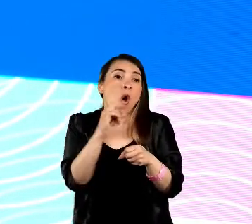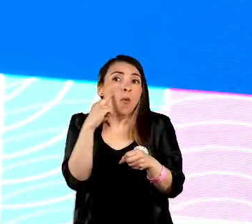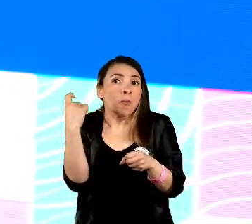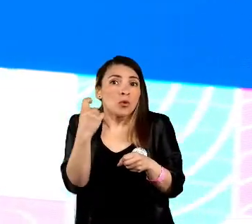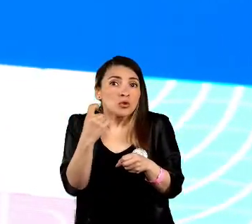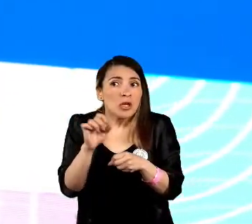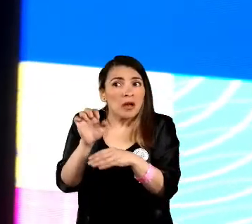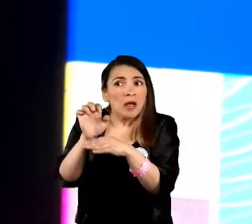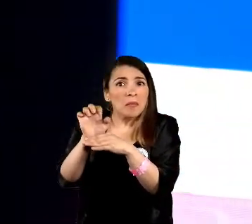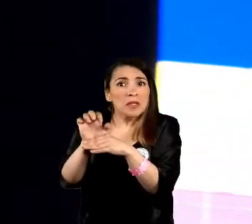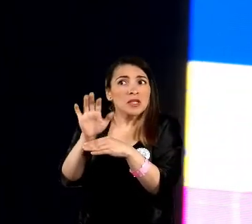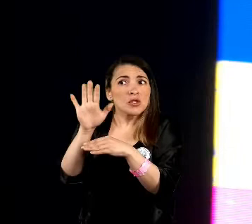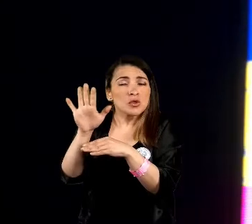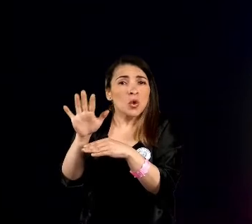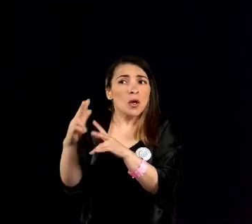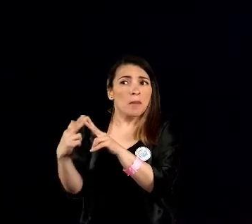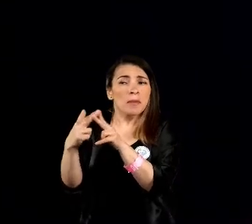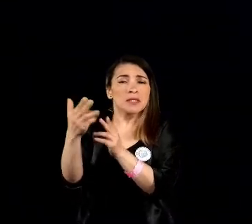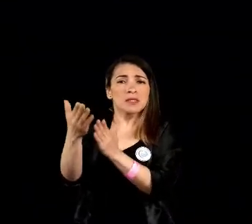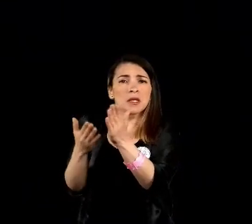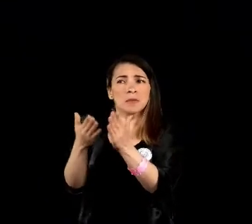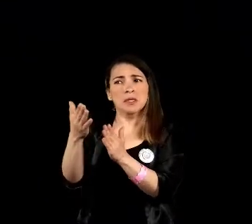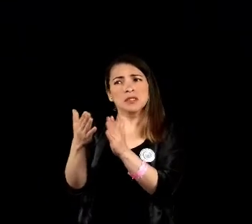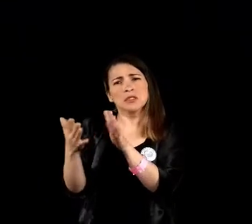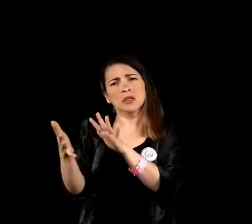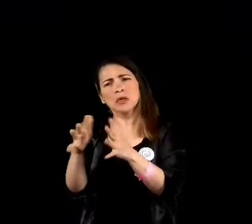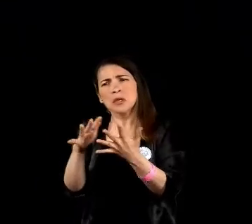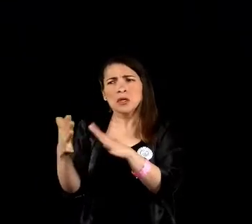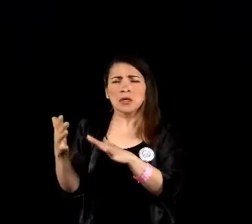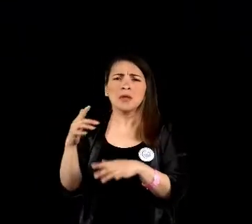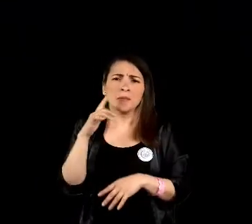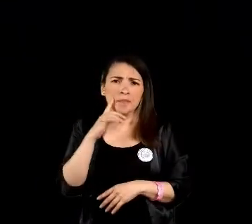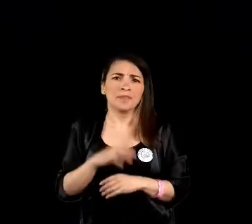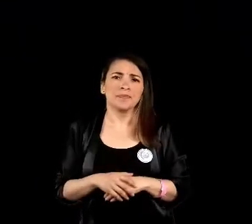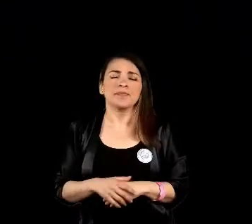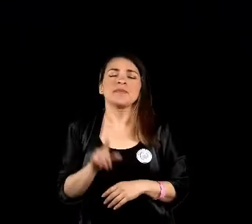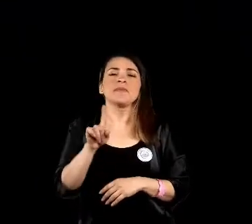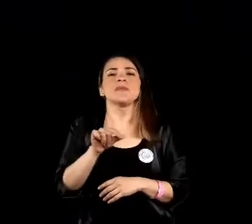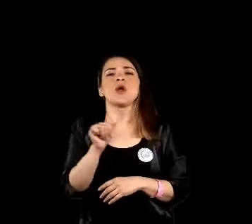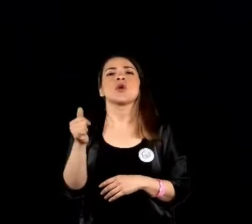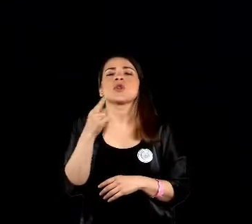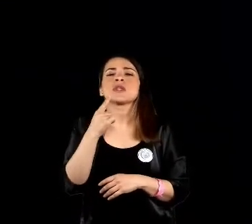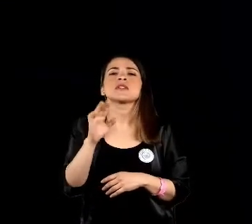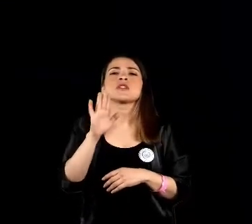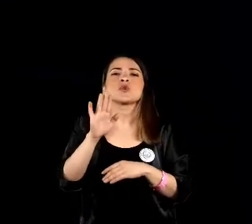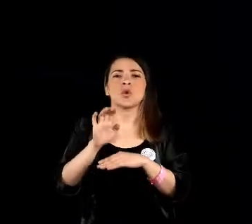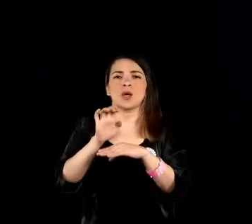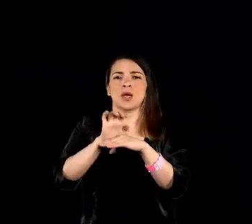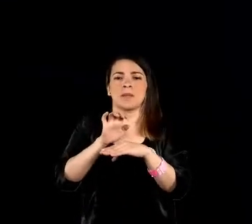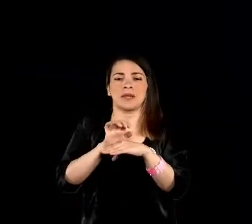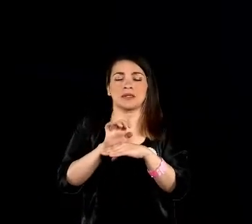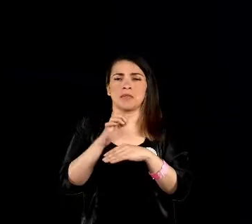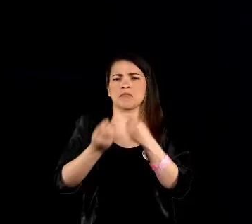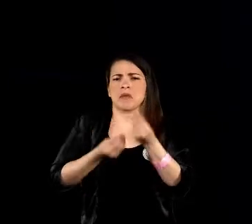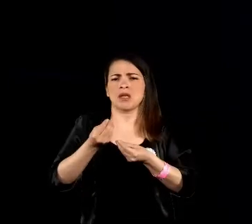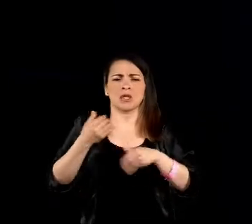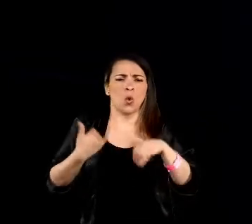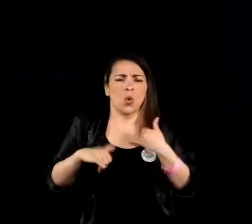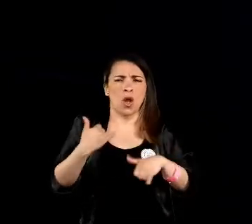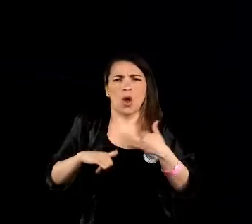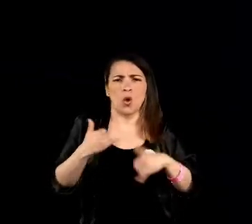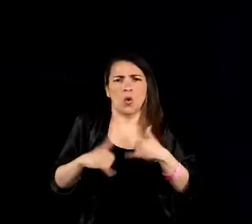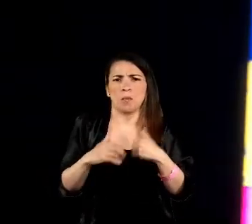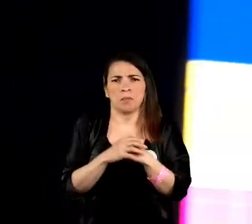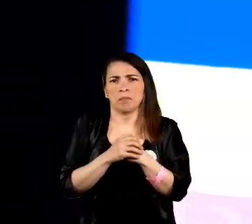que tengan tamaño necesario para cosas lo mismo pasa con los publishers es una empresa está haciendo un juego y quiere